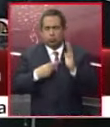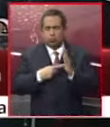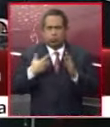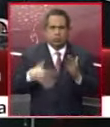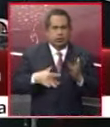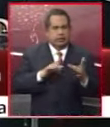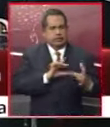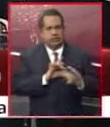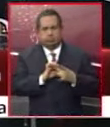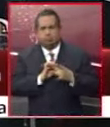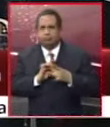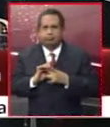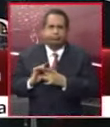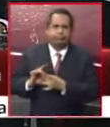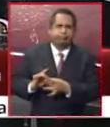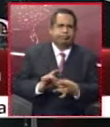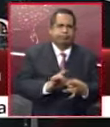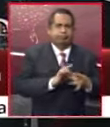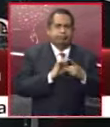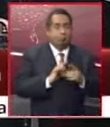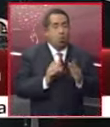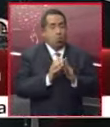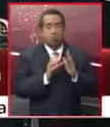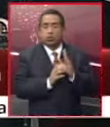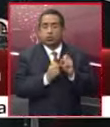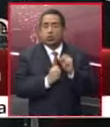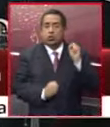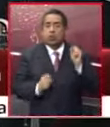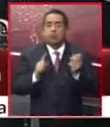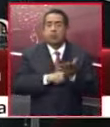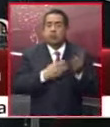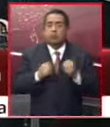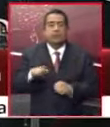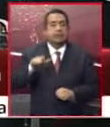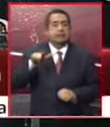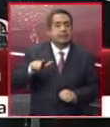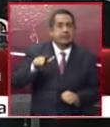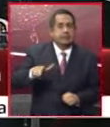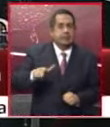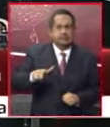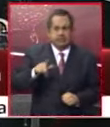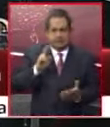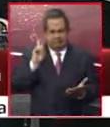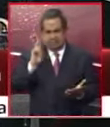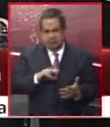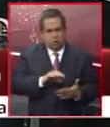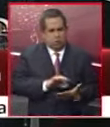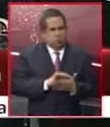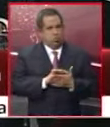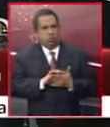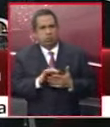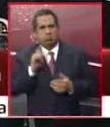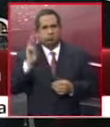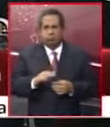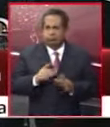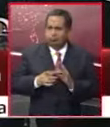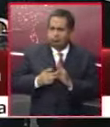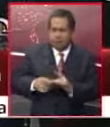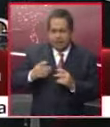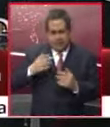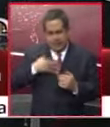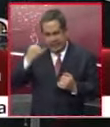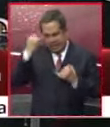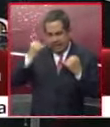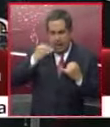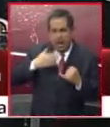une. La Constitución de 1917 ha representado como ninguna otra el vínculo entre la